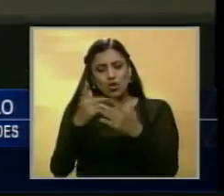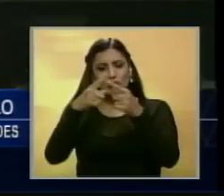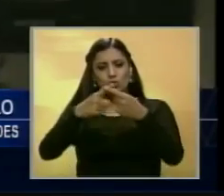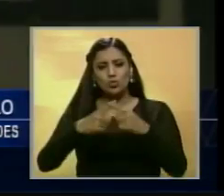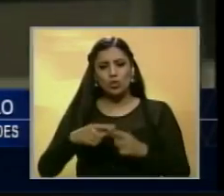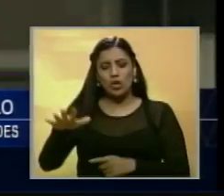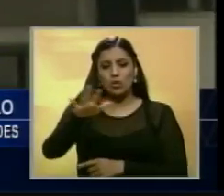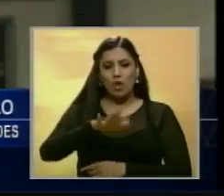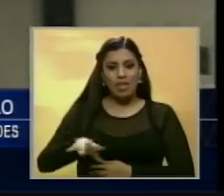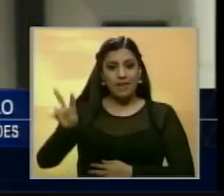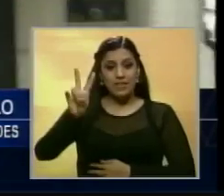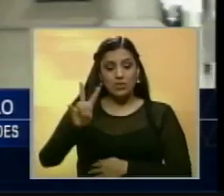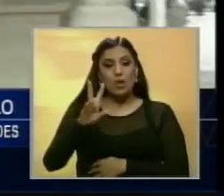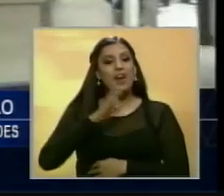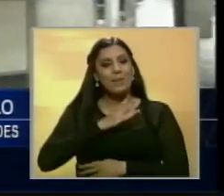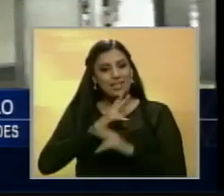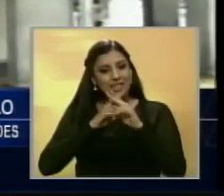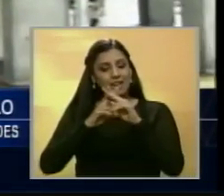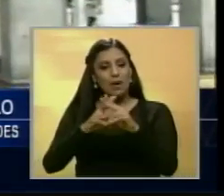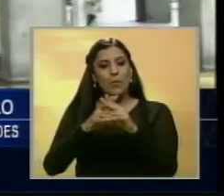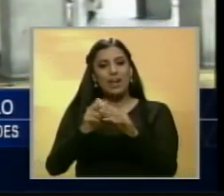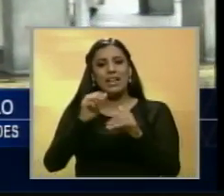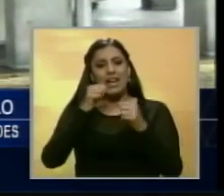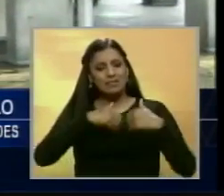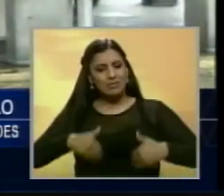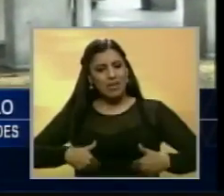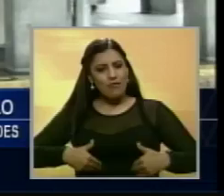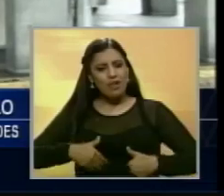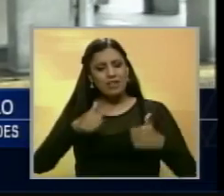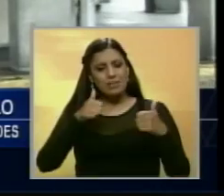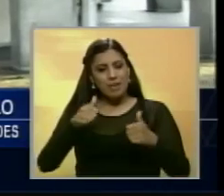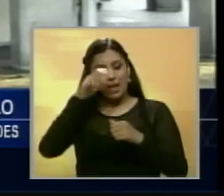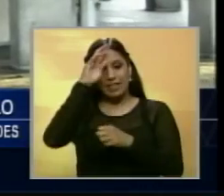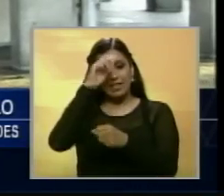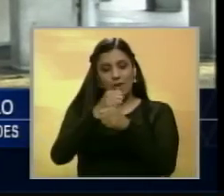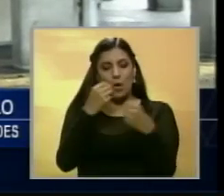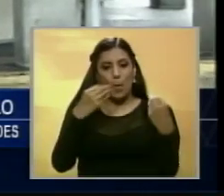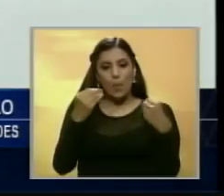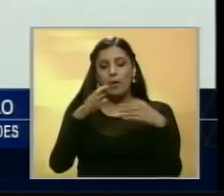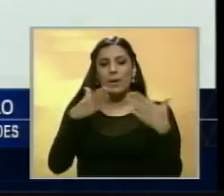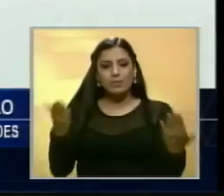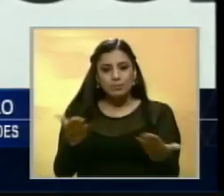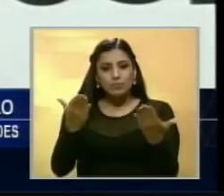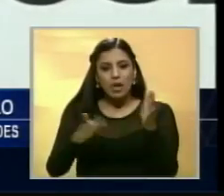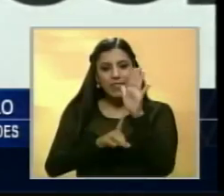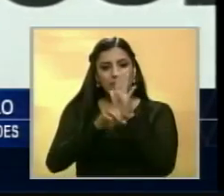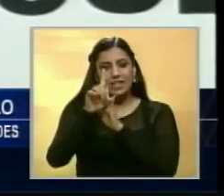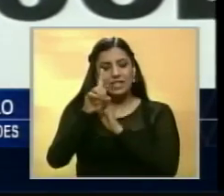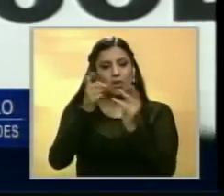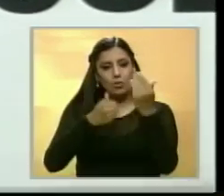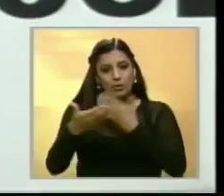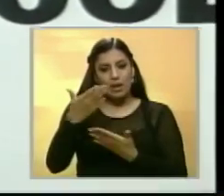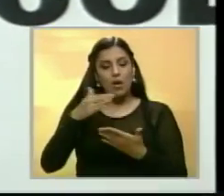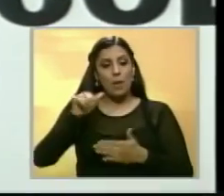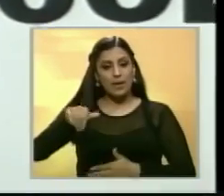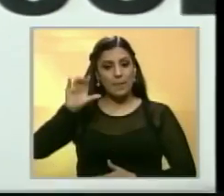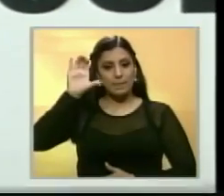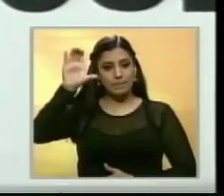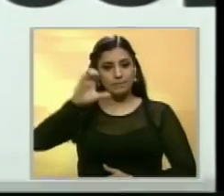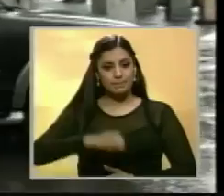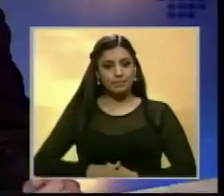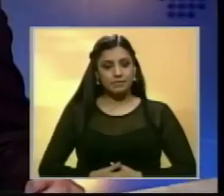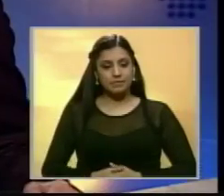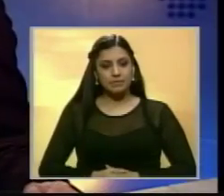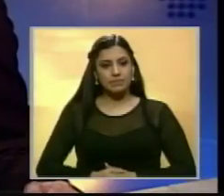el territorio venezolano, como el resultado de grandes esfuerzos que realiza la banca pública para promover el desarrollo financiero y económico del